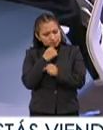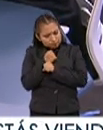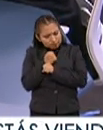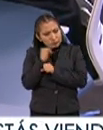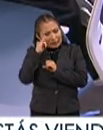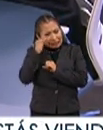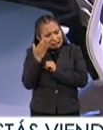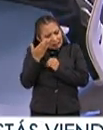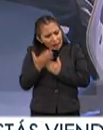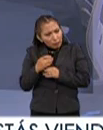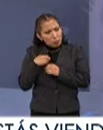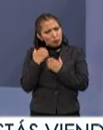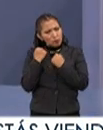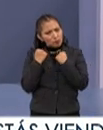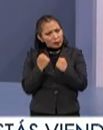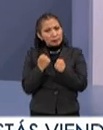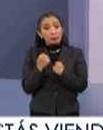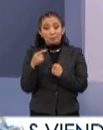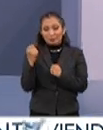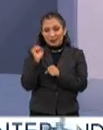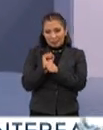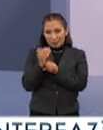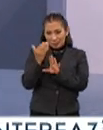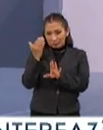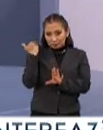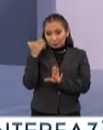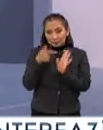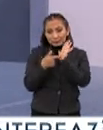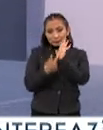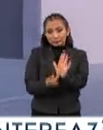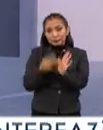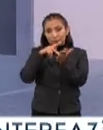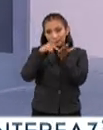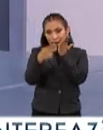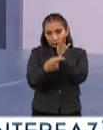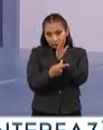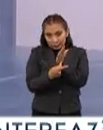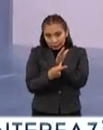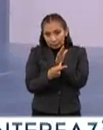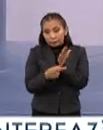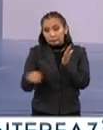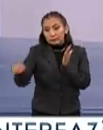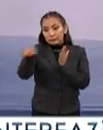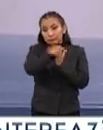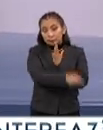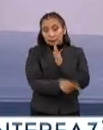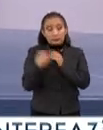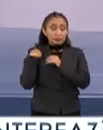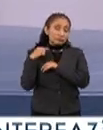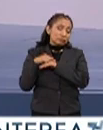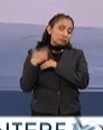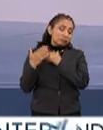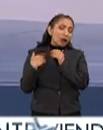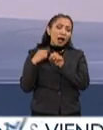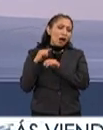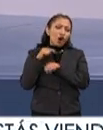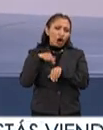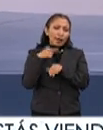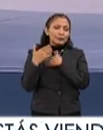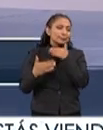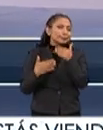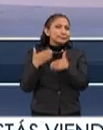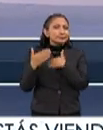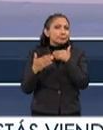propias identidades. Claro. La semana pasada presentamos el proyecto, y a las pocas horas de que se